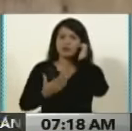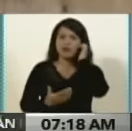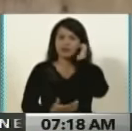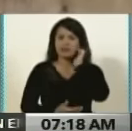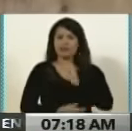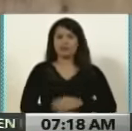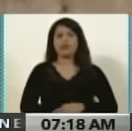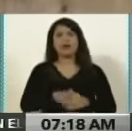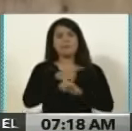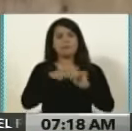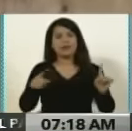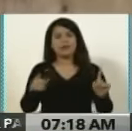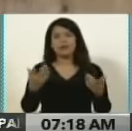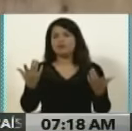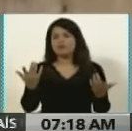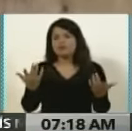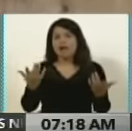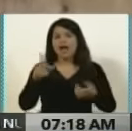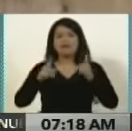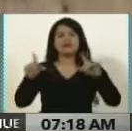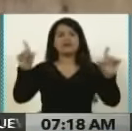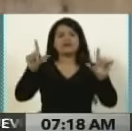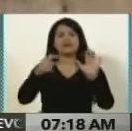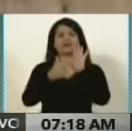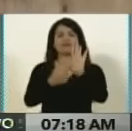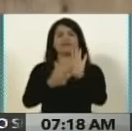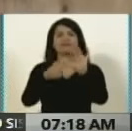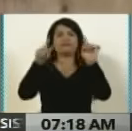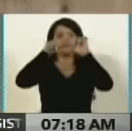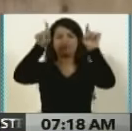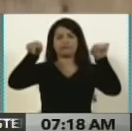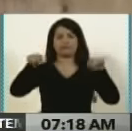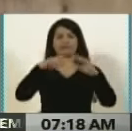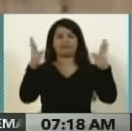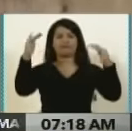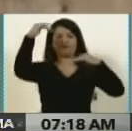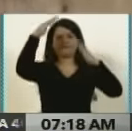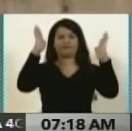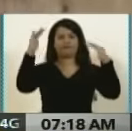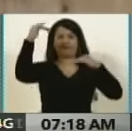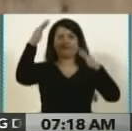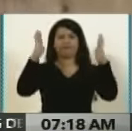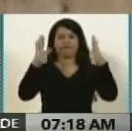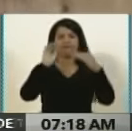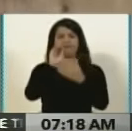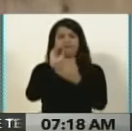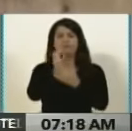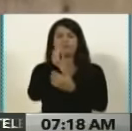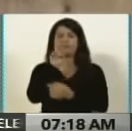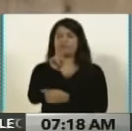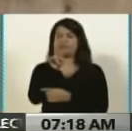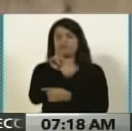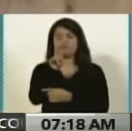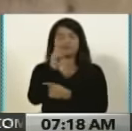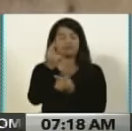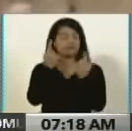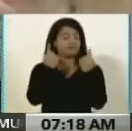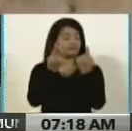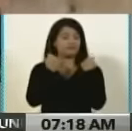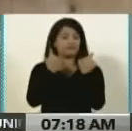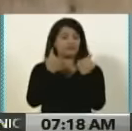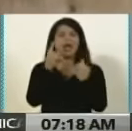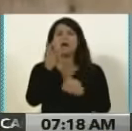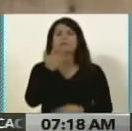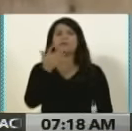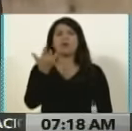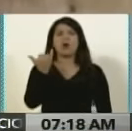pero que se queda prisionera en esas cuatro paredes de la televisión. Yo he dicho que muchos programas, por ejemplo, lo